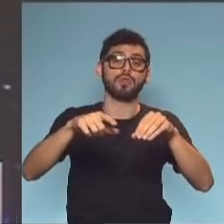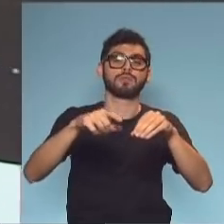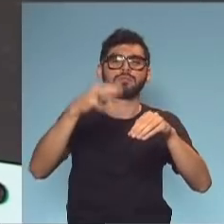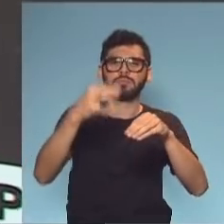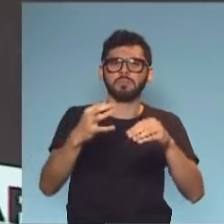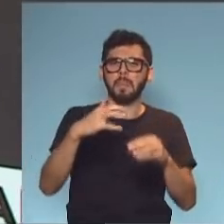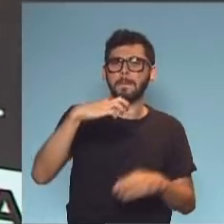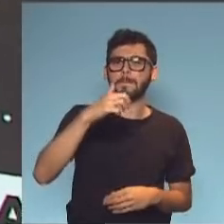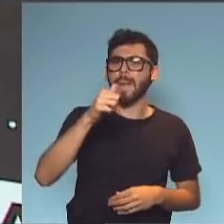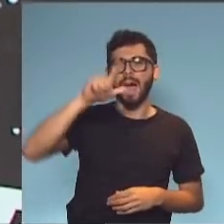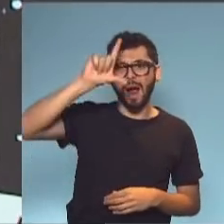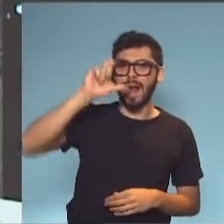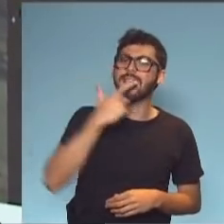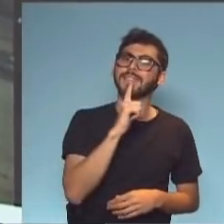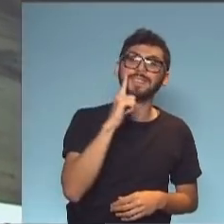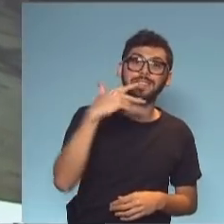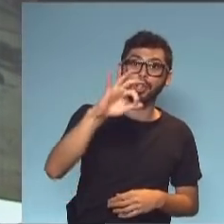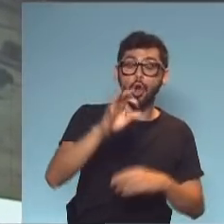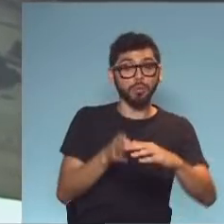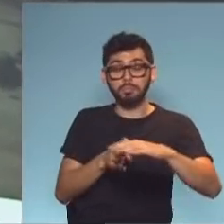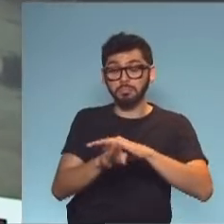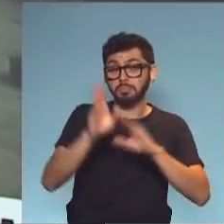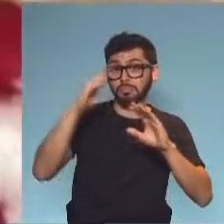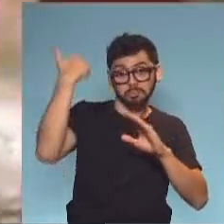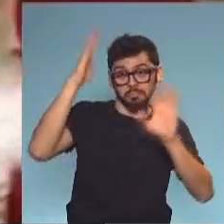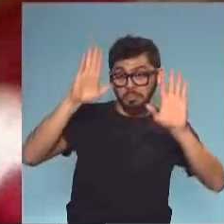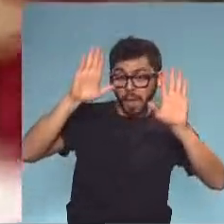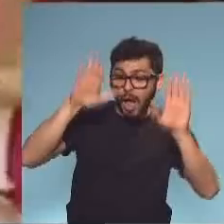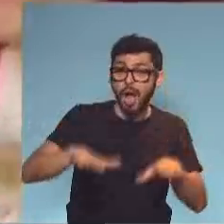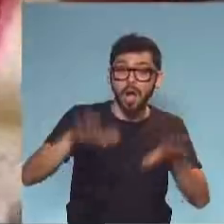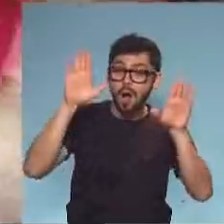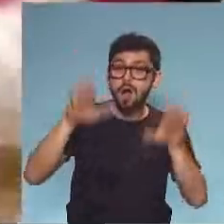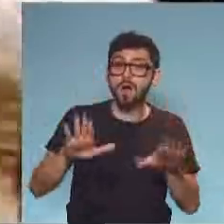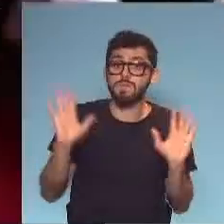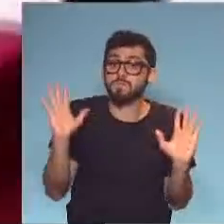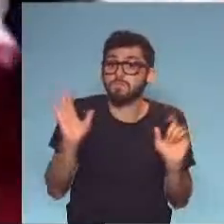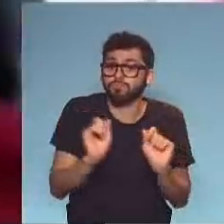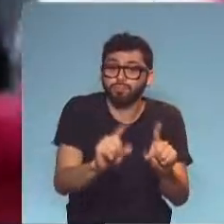justamente para rezar, para establecer sus